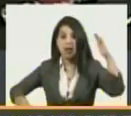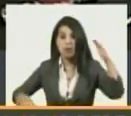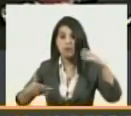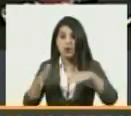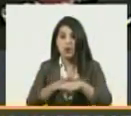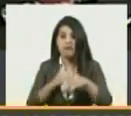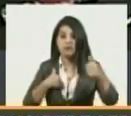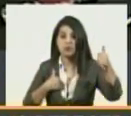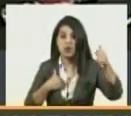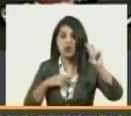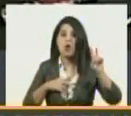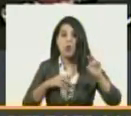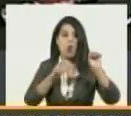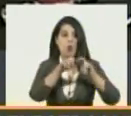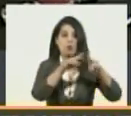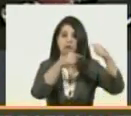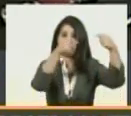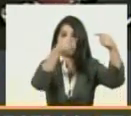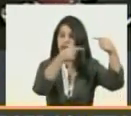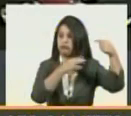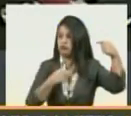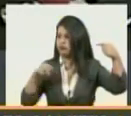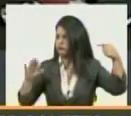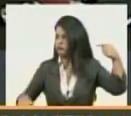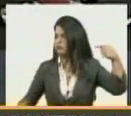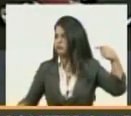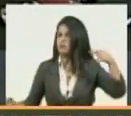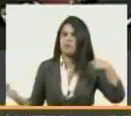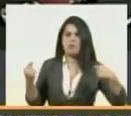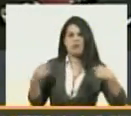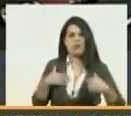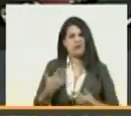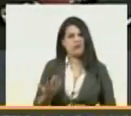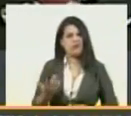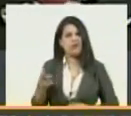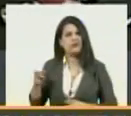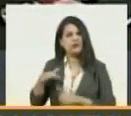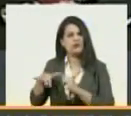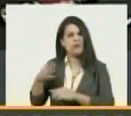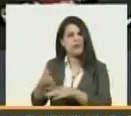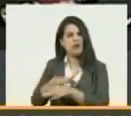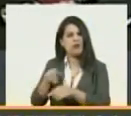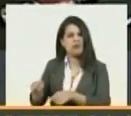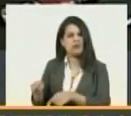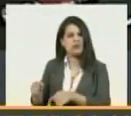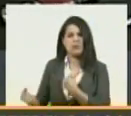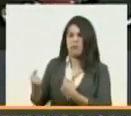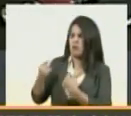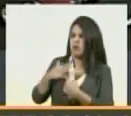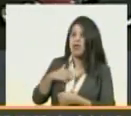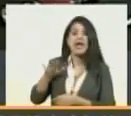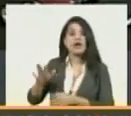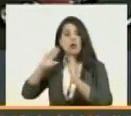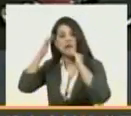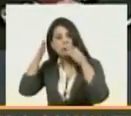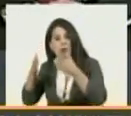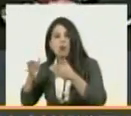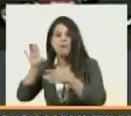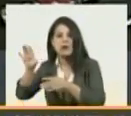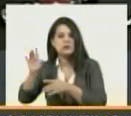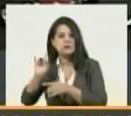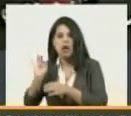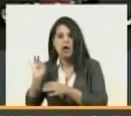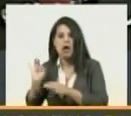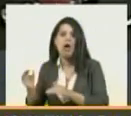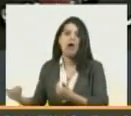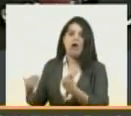realmente inmoral para que, teniendo las realidades que no atienden para sus propios pueblos, pretendan